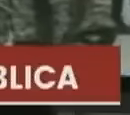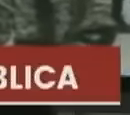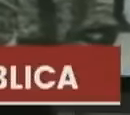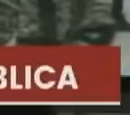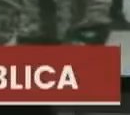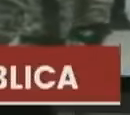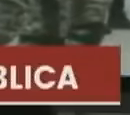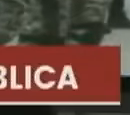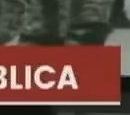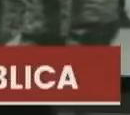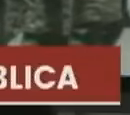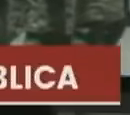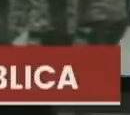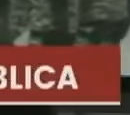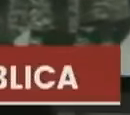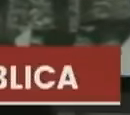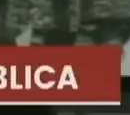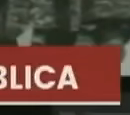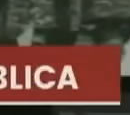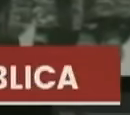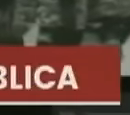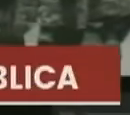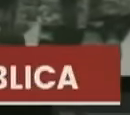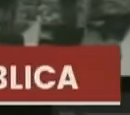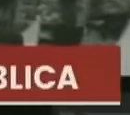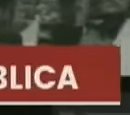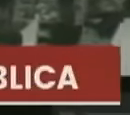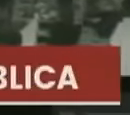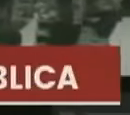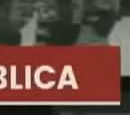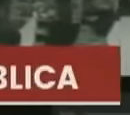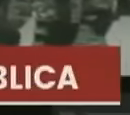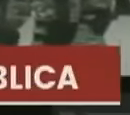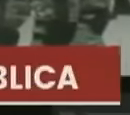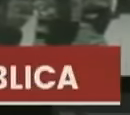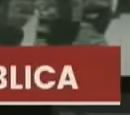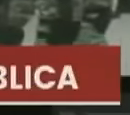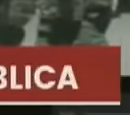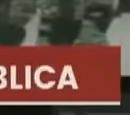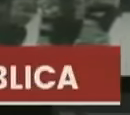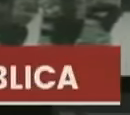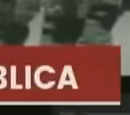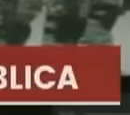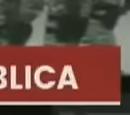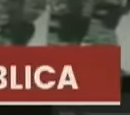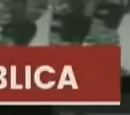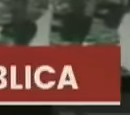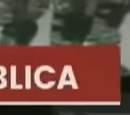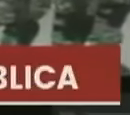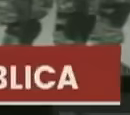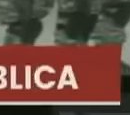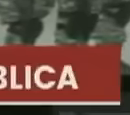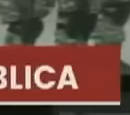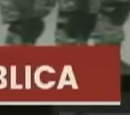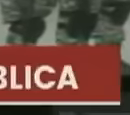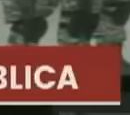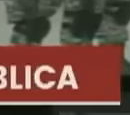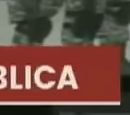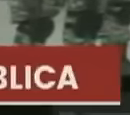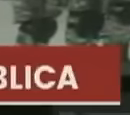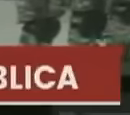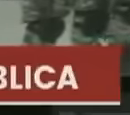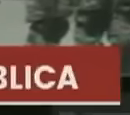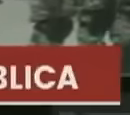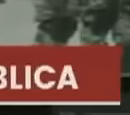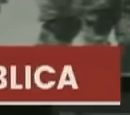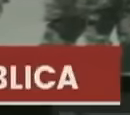que un eventual resultado del Consejo Nacional Electoral expresado por sus hombres y